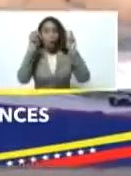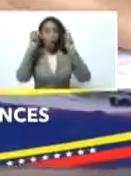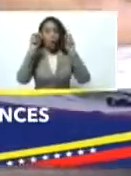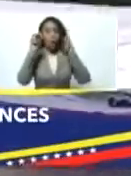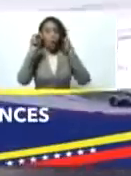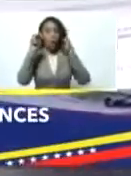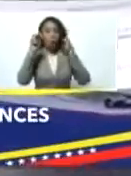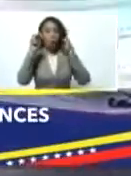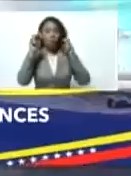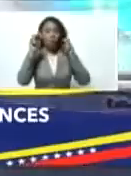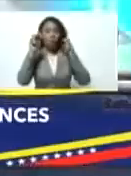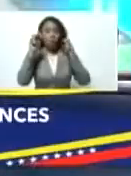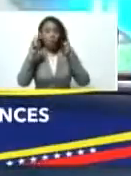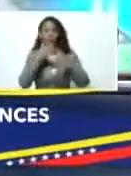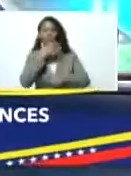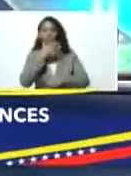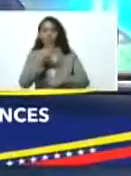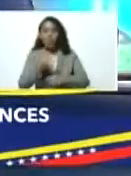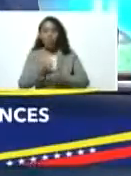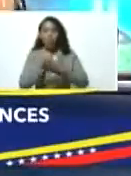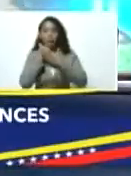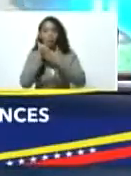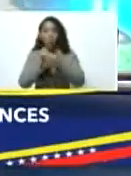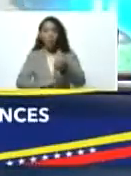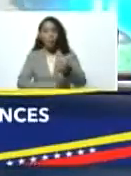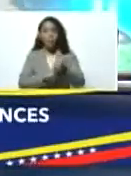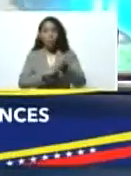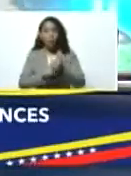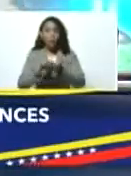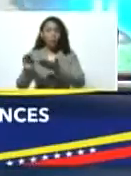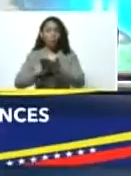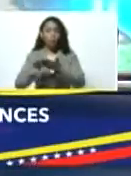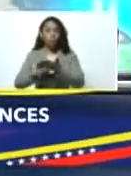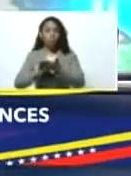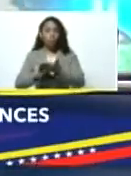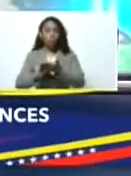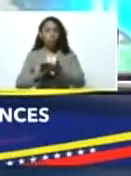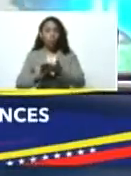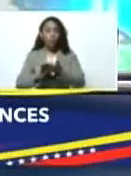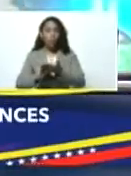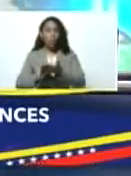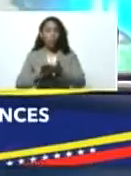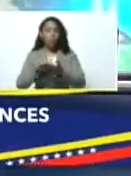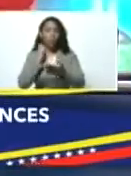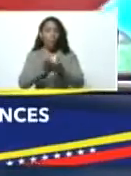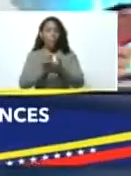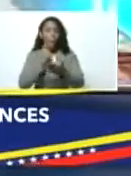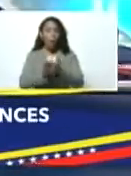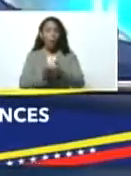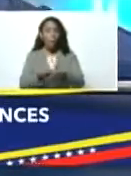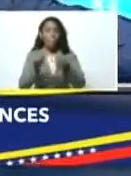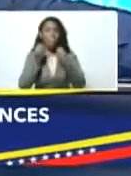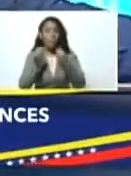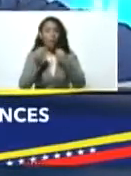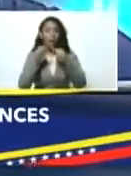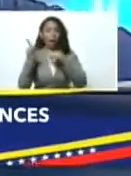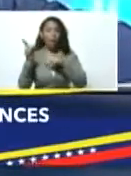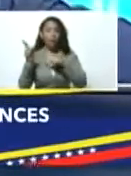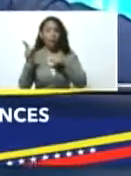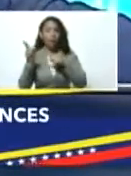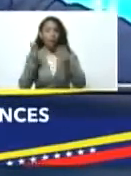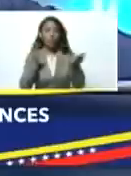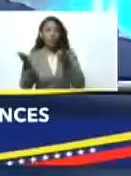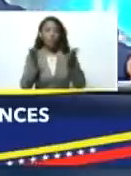de facilitación y dispensación de los pagos para estos